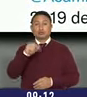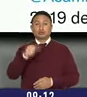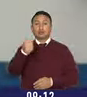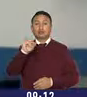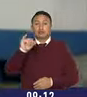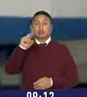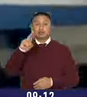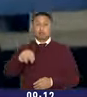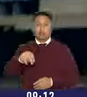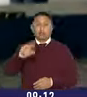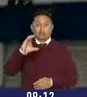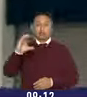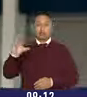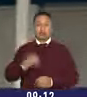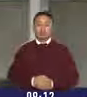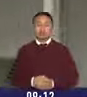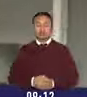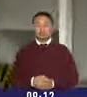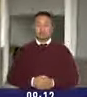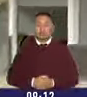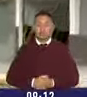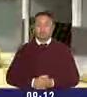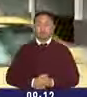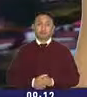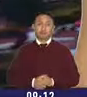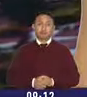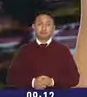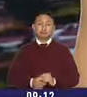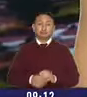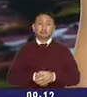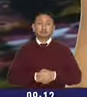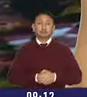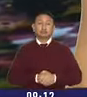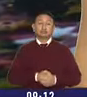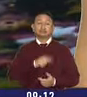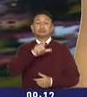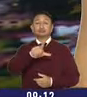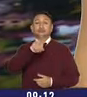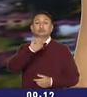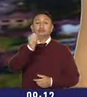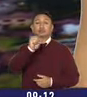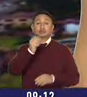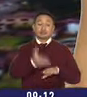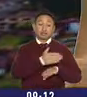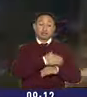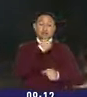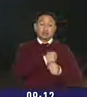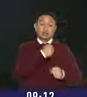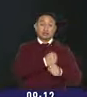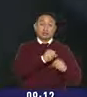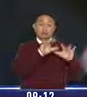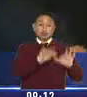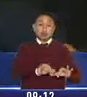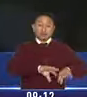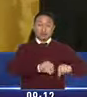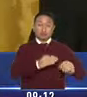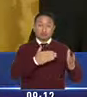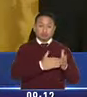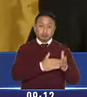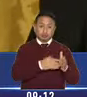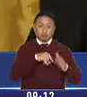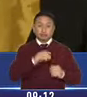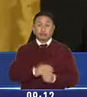001-10-SINCC. Informó Javier Rosero. Luis Verde Soto, quien se desempeñó como secretario anticorrupción,